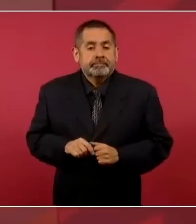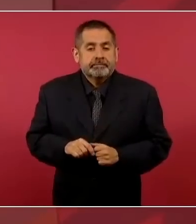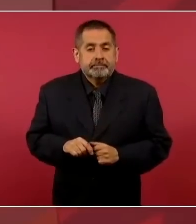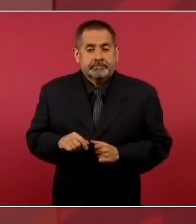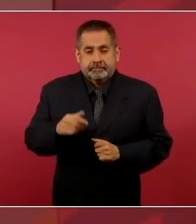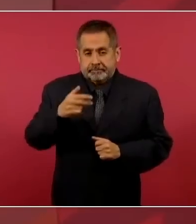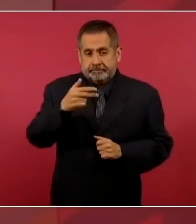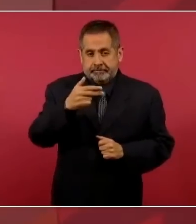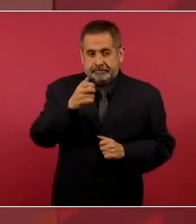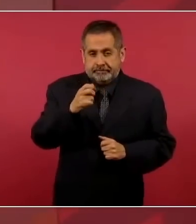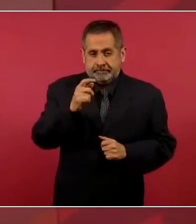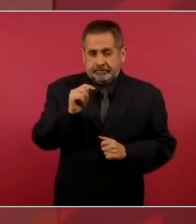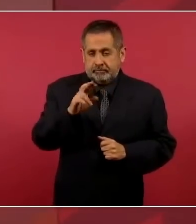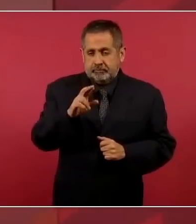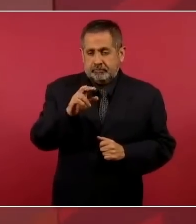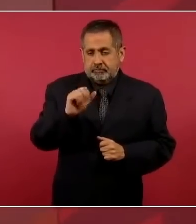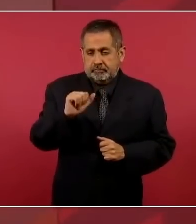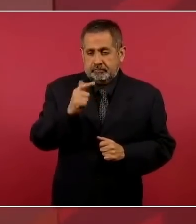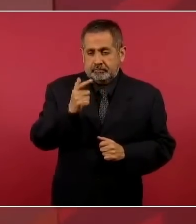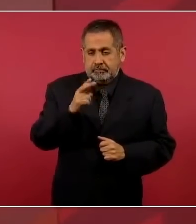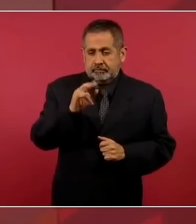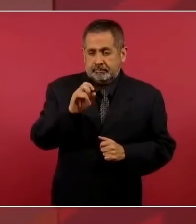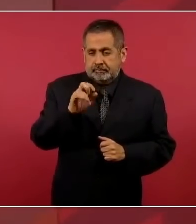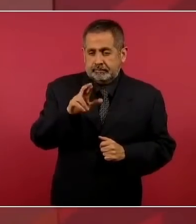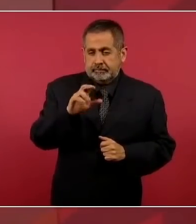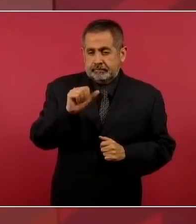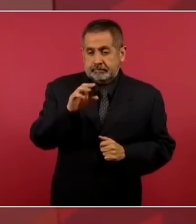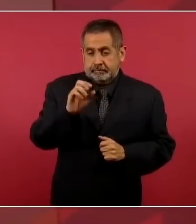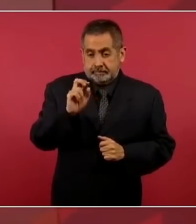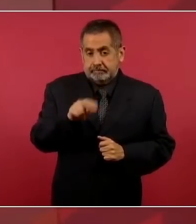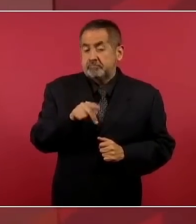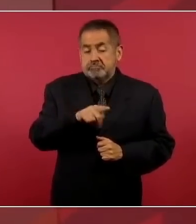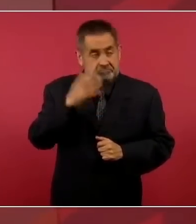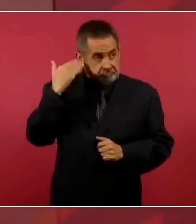Héctor Aguilar Camín utiliza